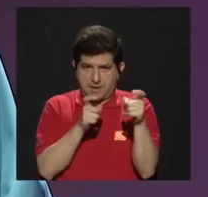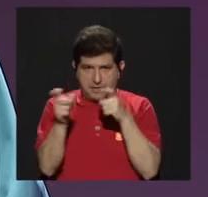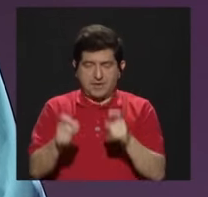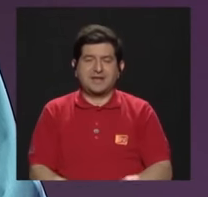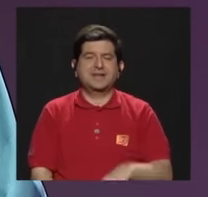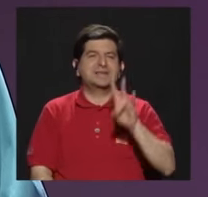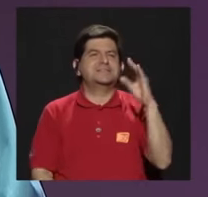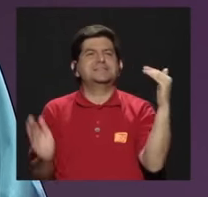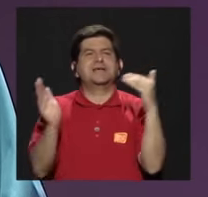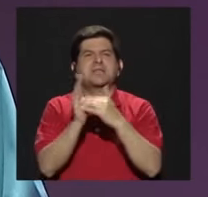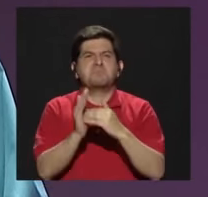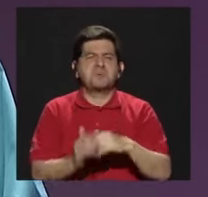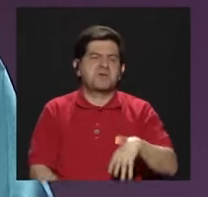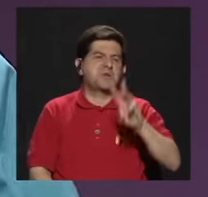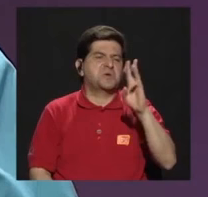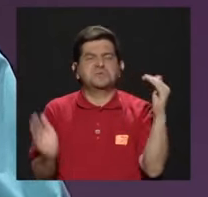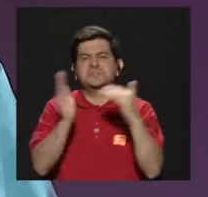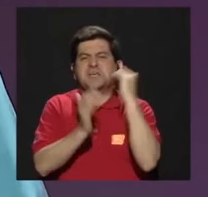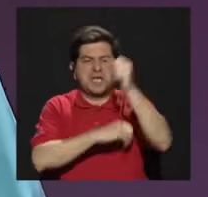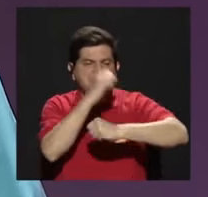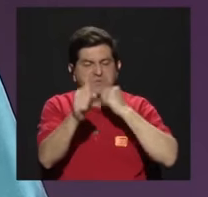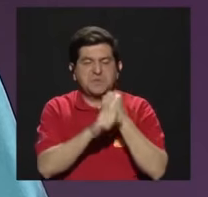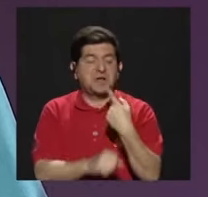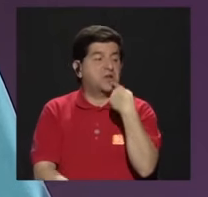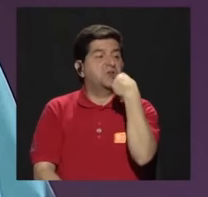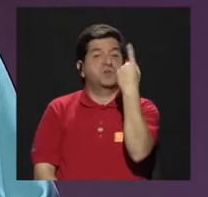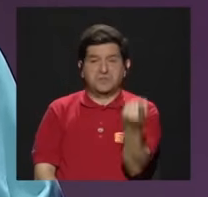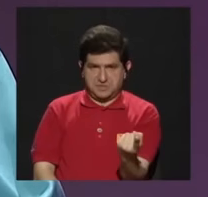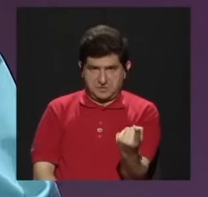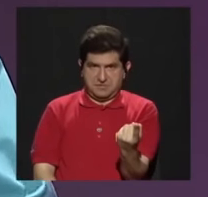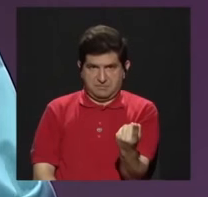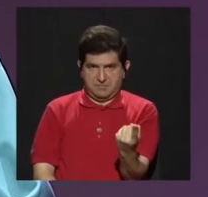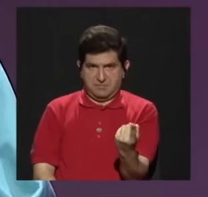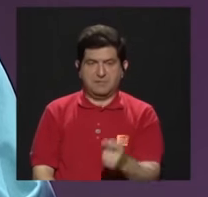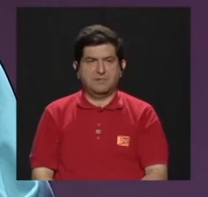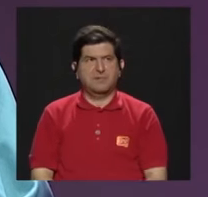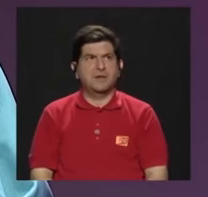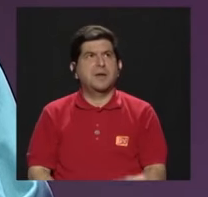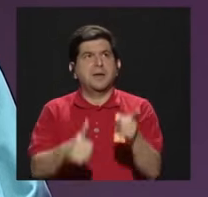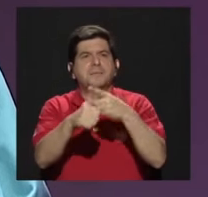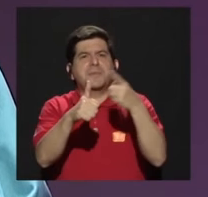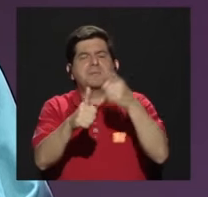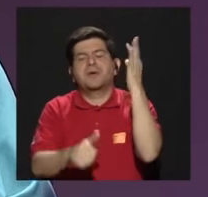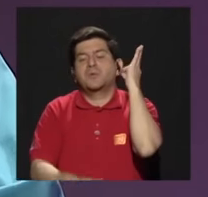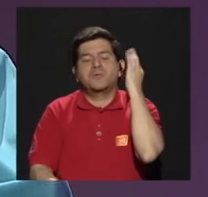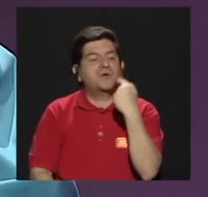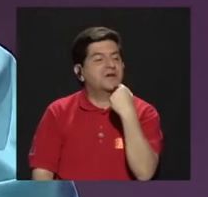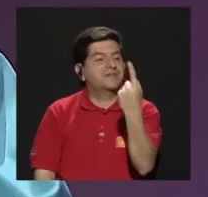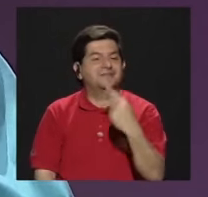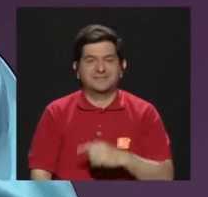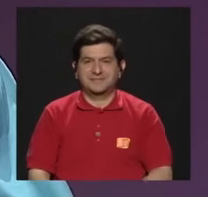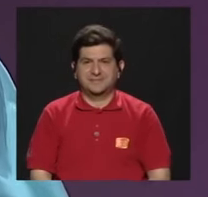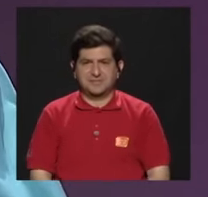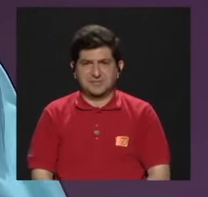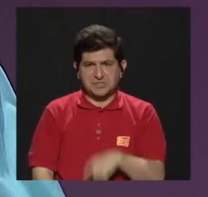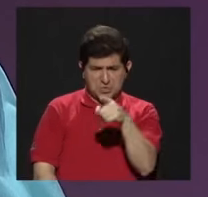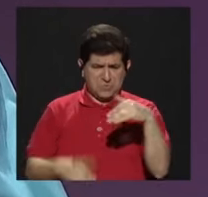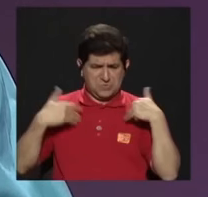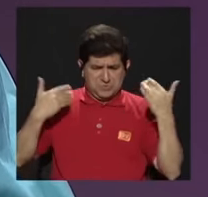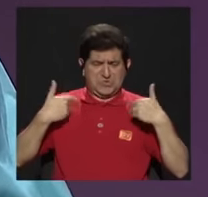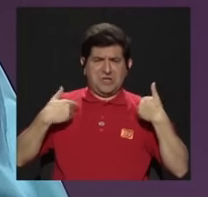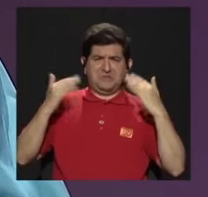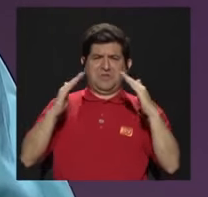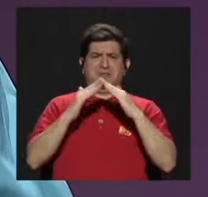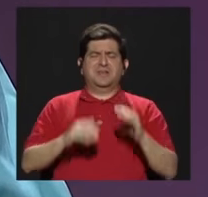hace 7000 años viene diciendo eso. Y le dice primero a las mujeres, ustedes están felices en su